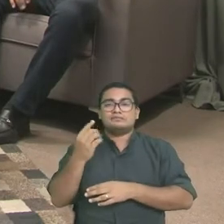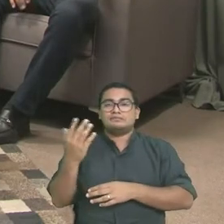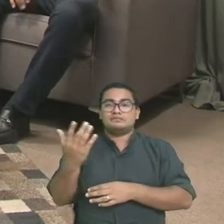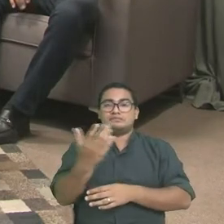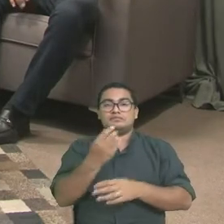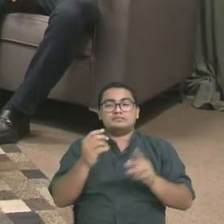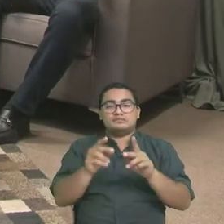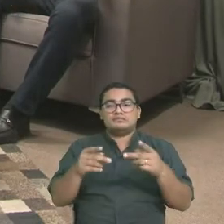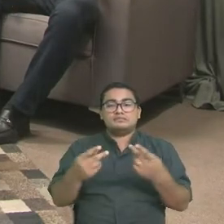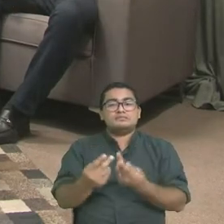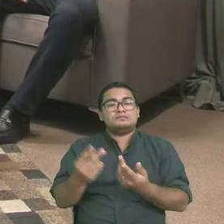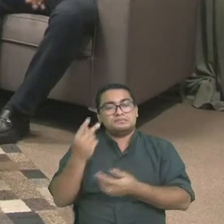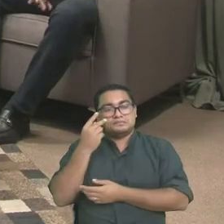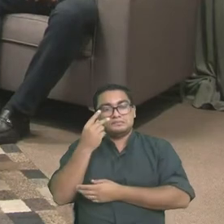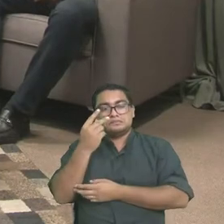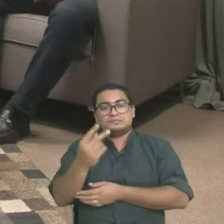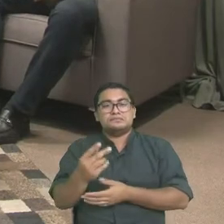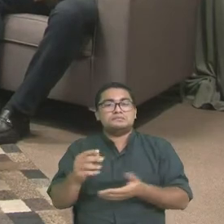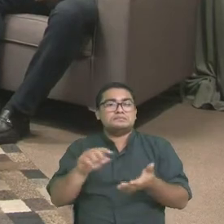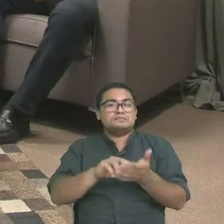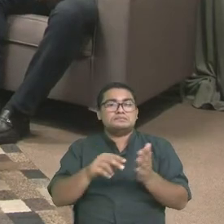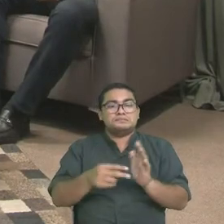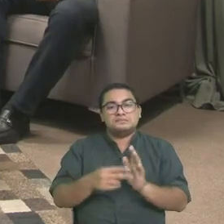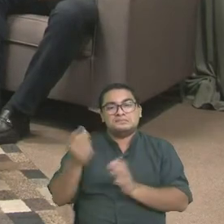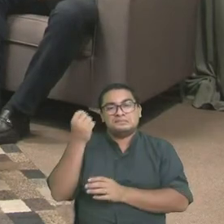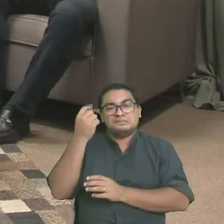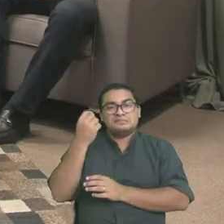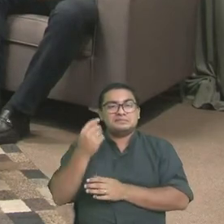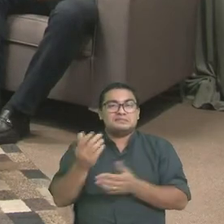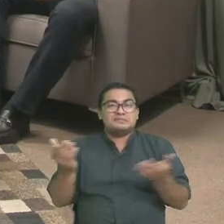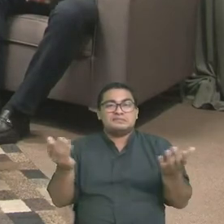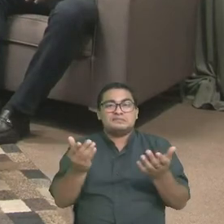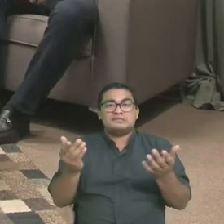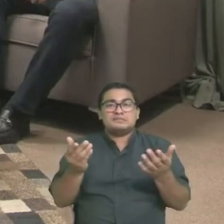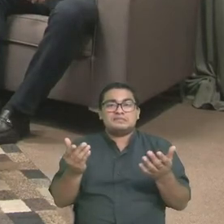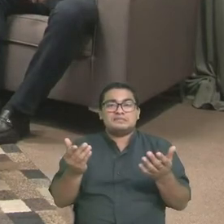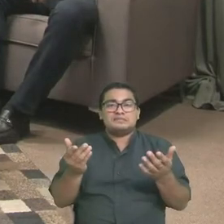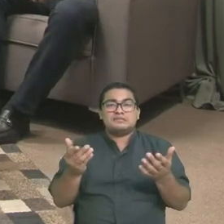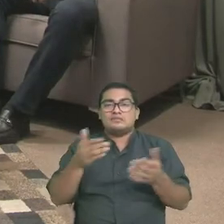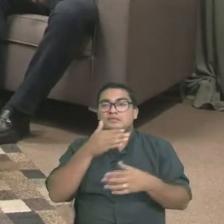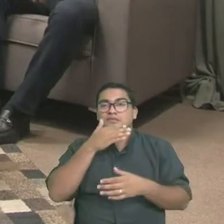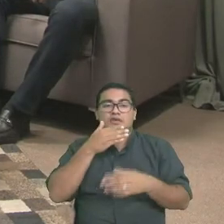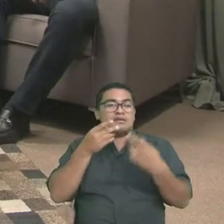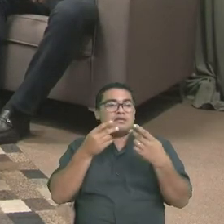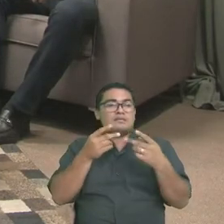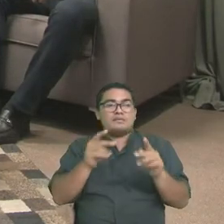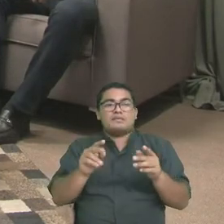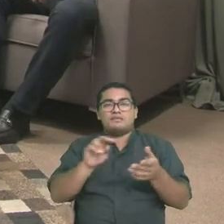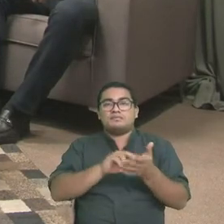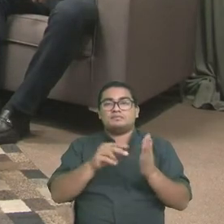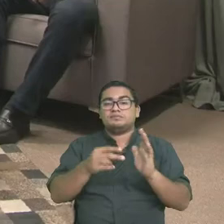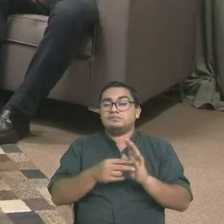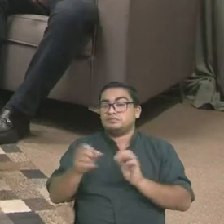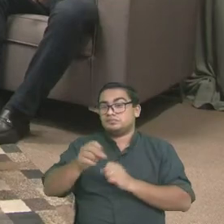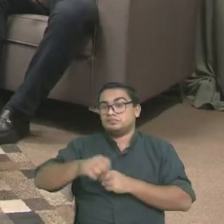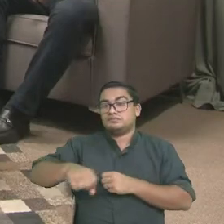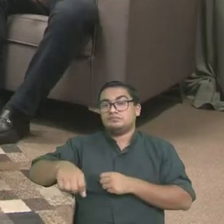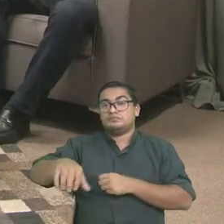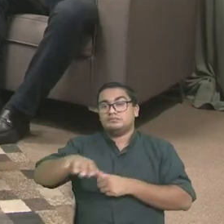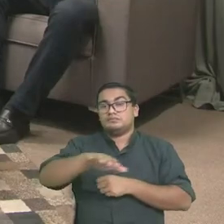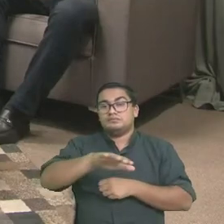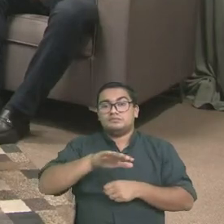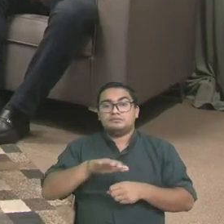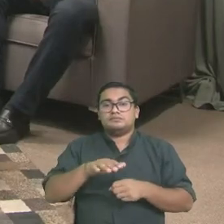vio, pues lógicamente habríamos entendido un serio retroceso, pero no lo vemos así en el ámbito social y ha significado una